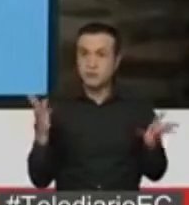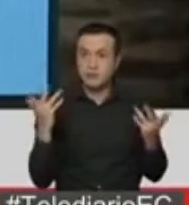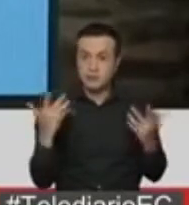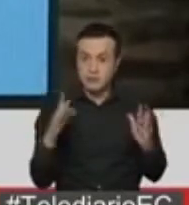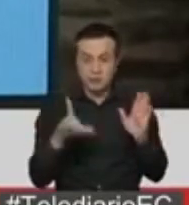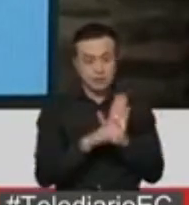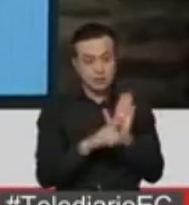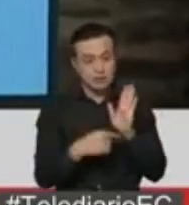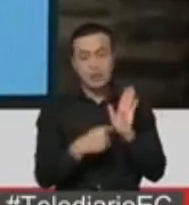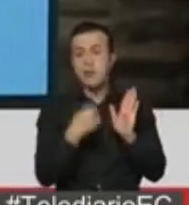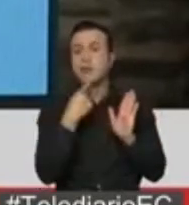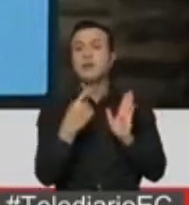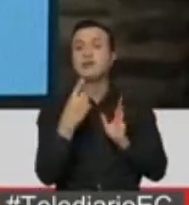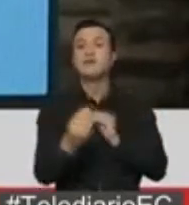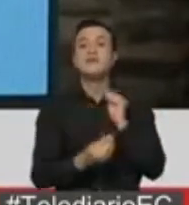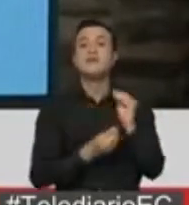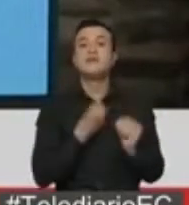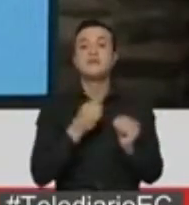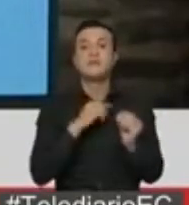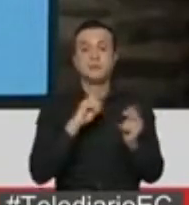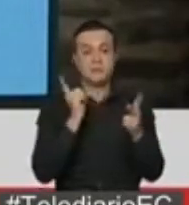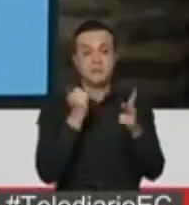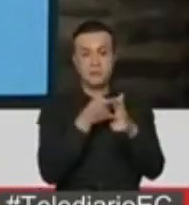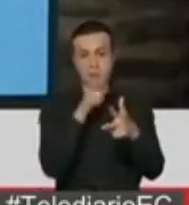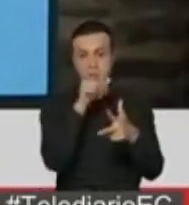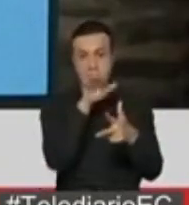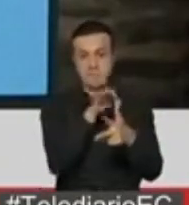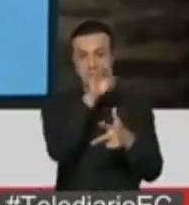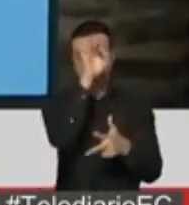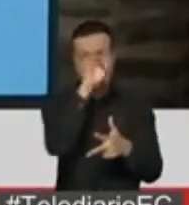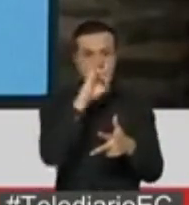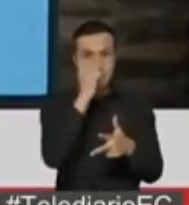ley, la primera persona de la terna será